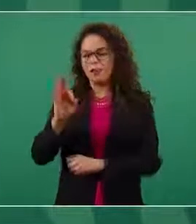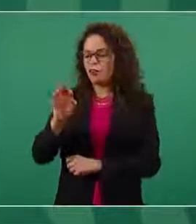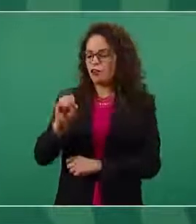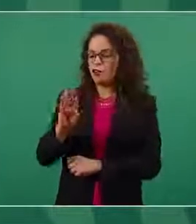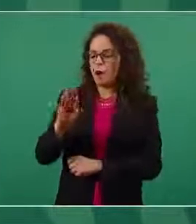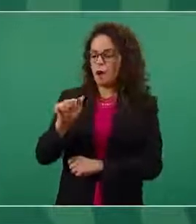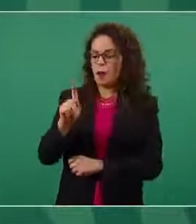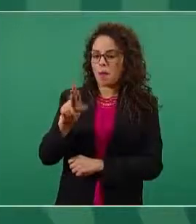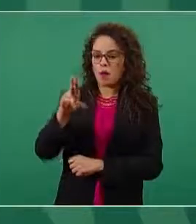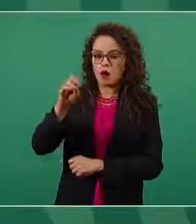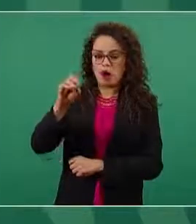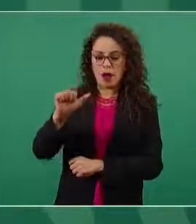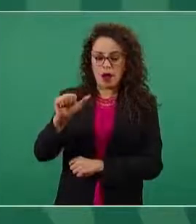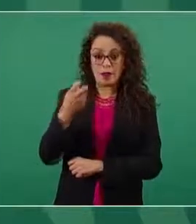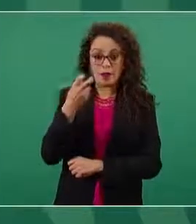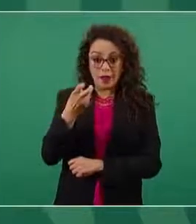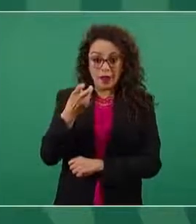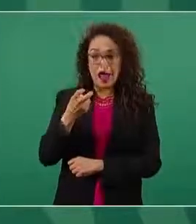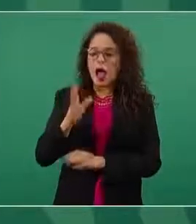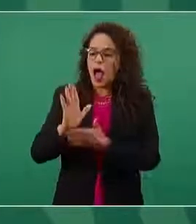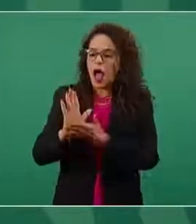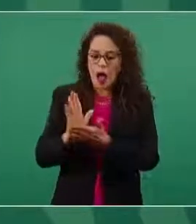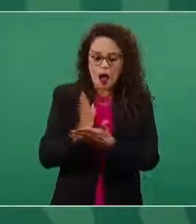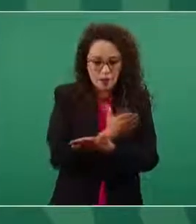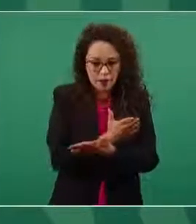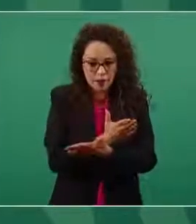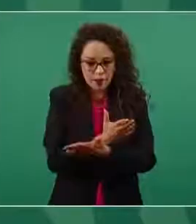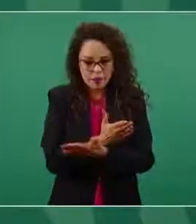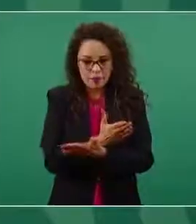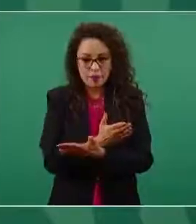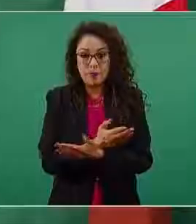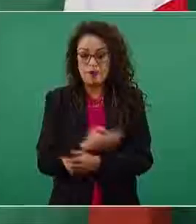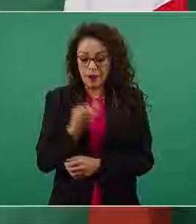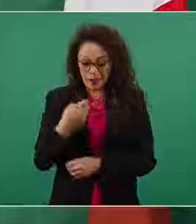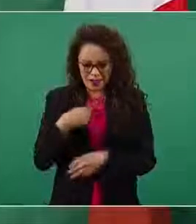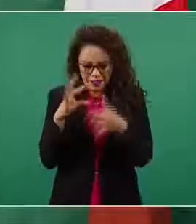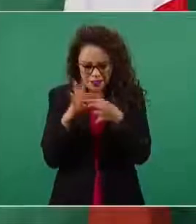aparte de eso, todo esto es para los jóvenes,